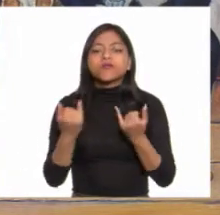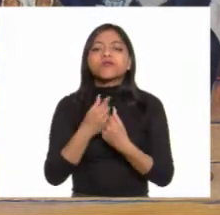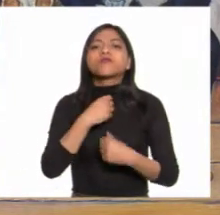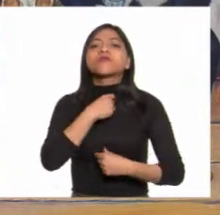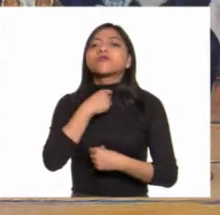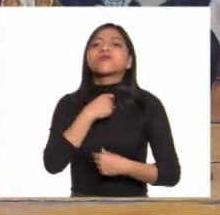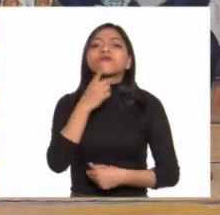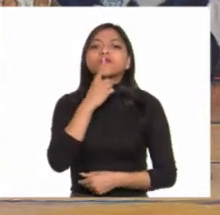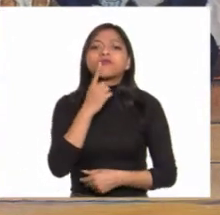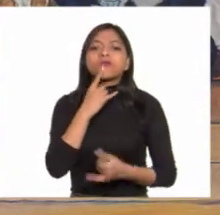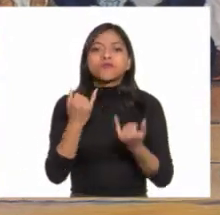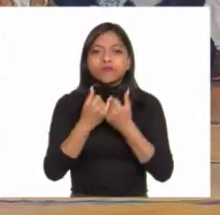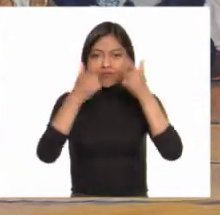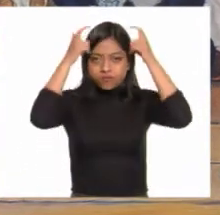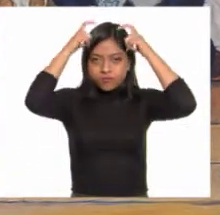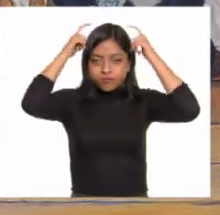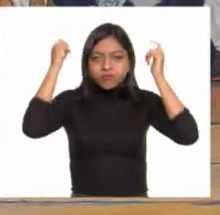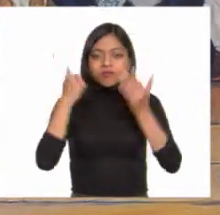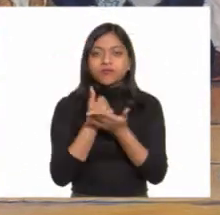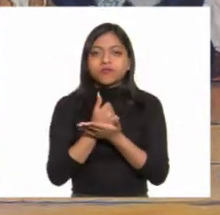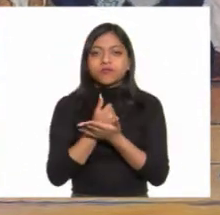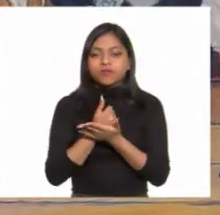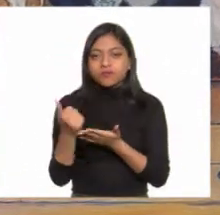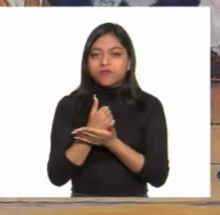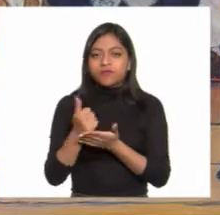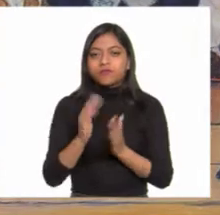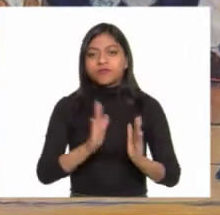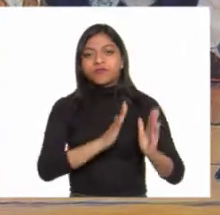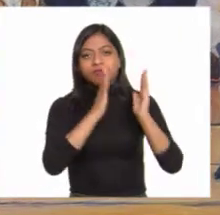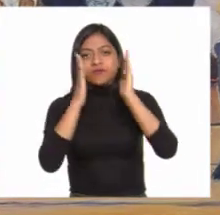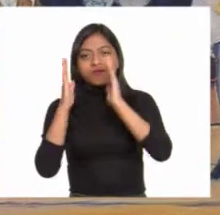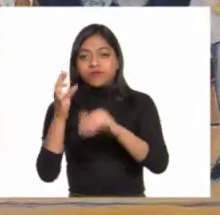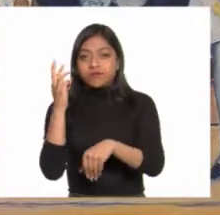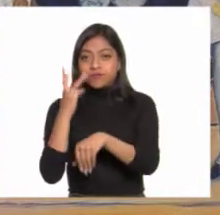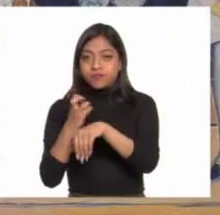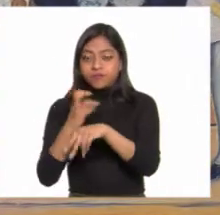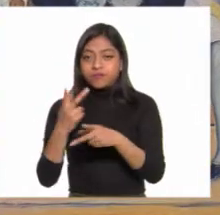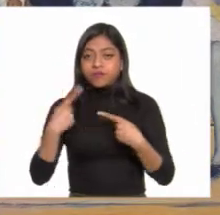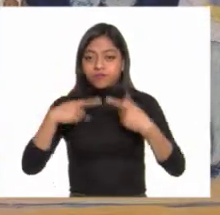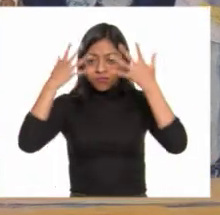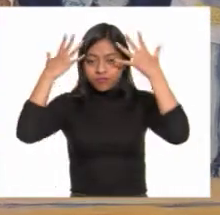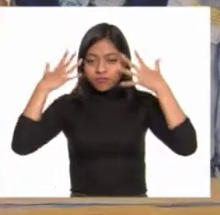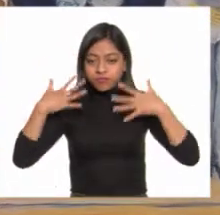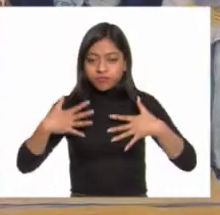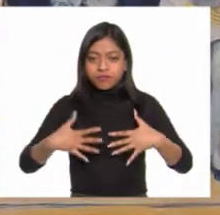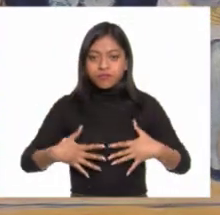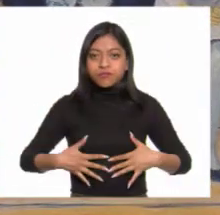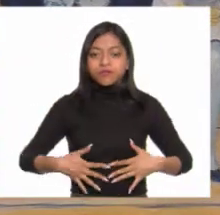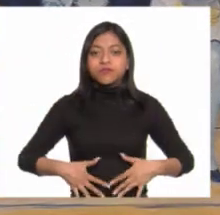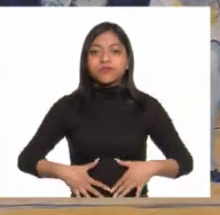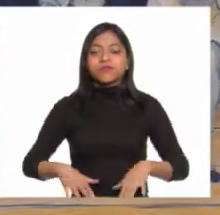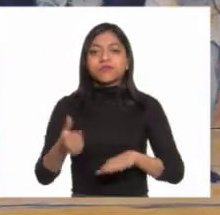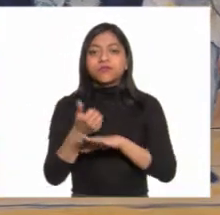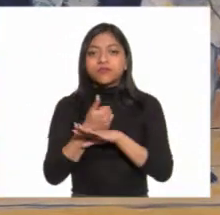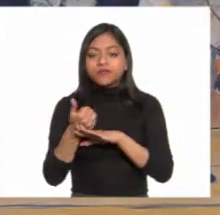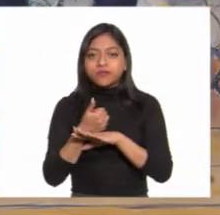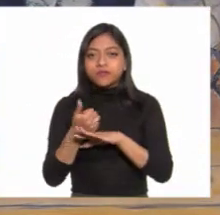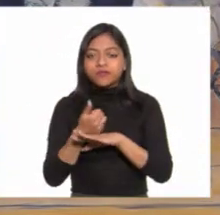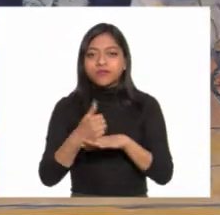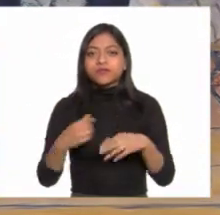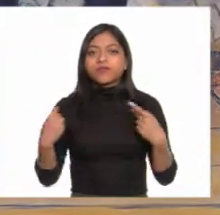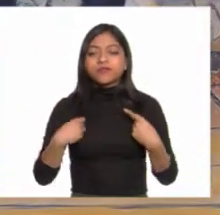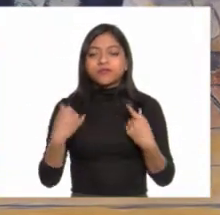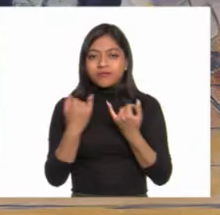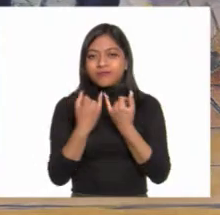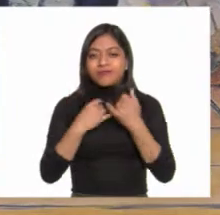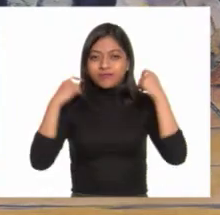un sombrerito azul. La tercera persona es una señora con vestido amarillo claro y un rebozo amarillo un poco